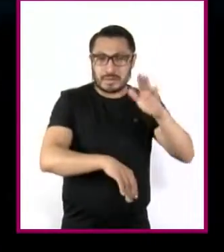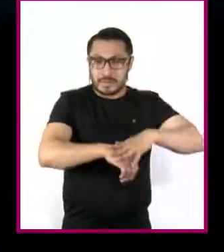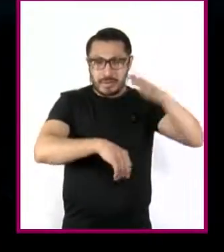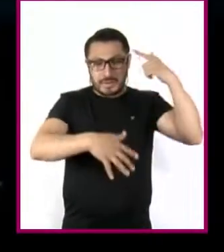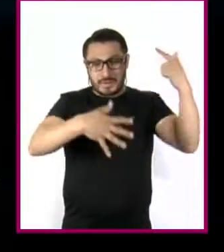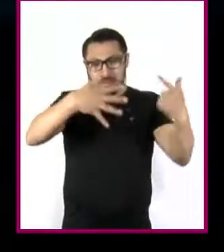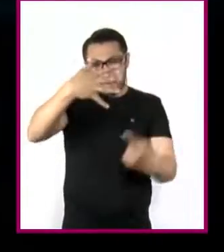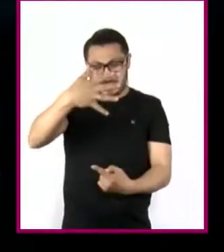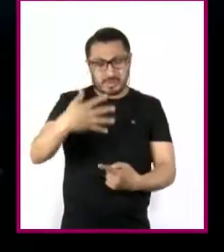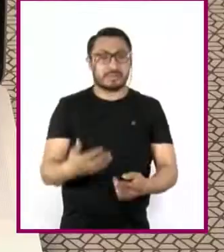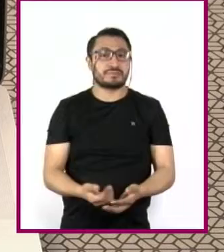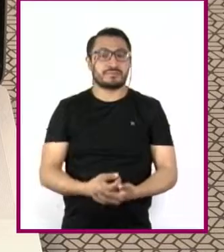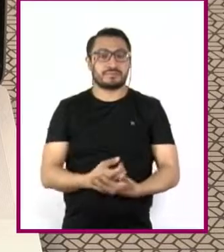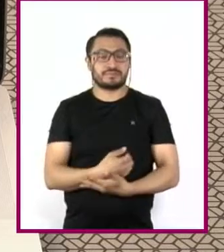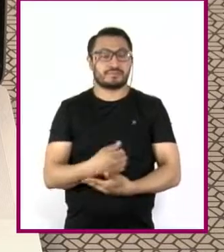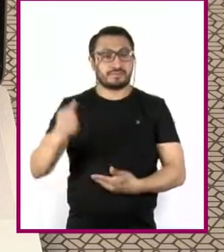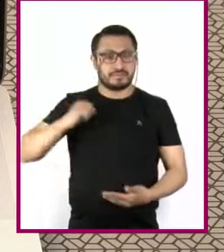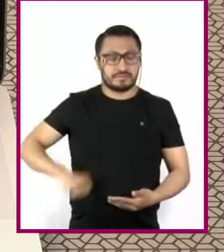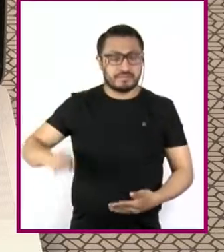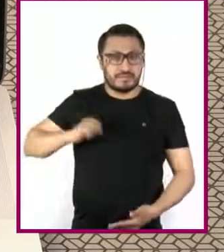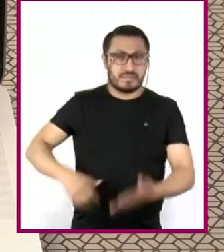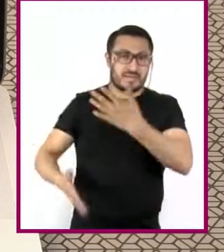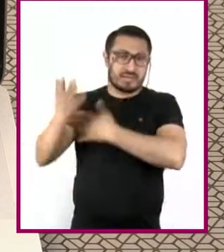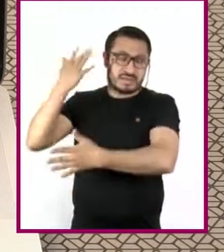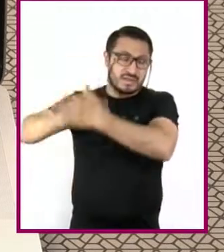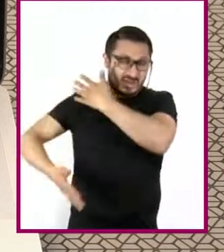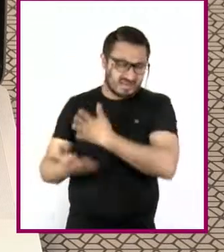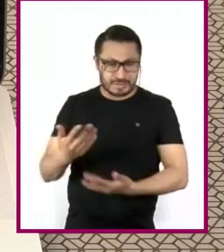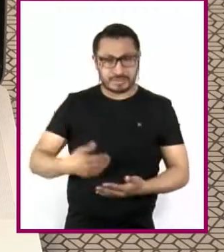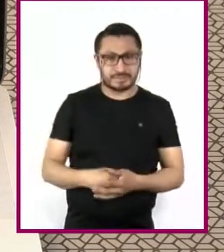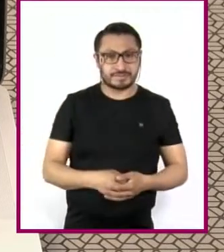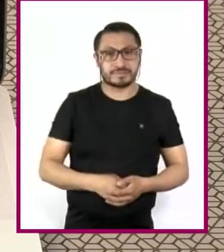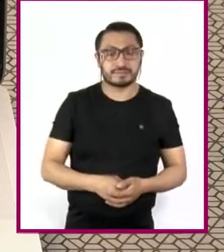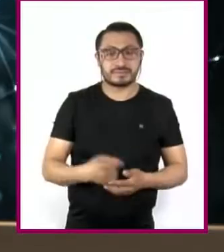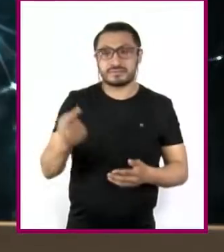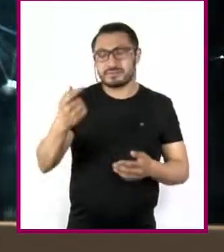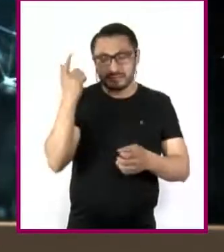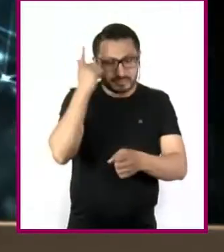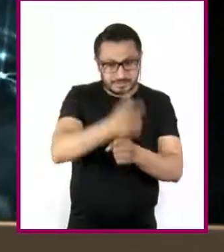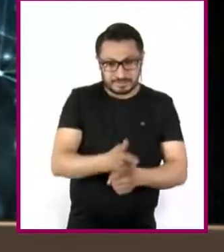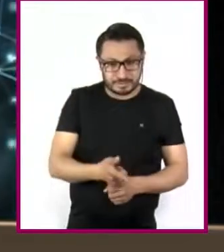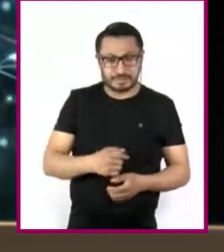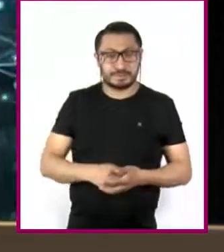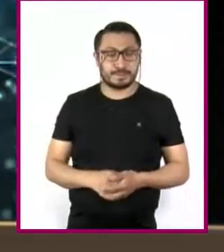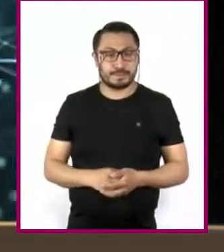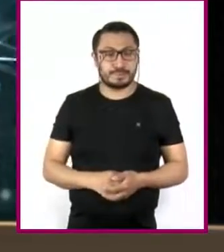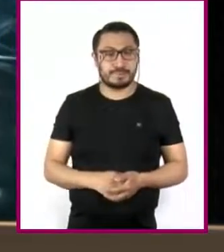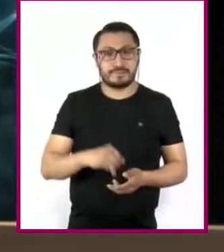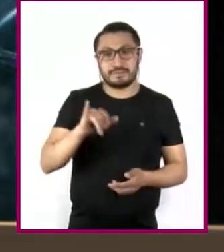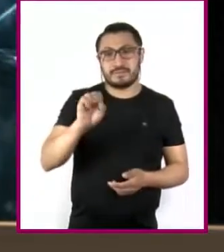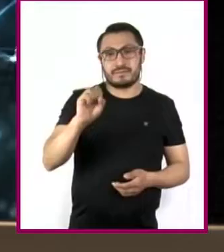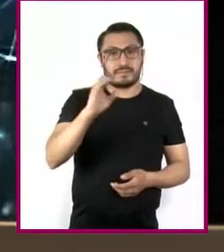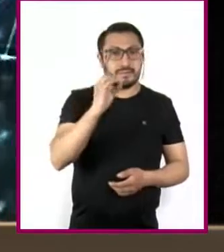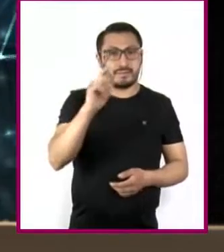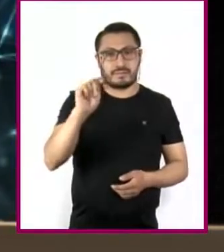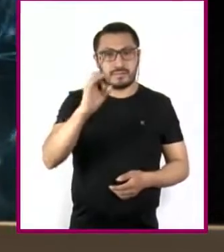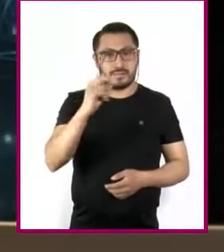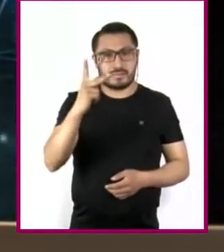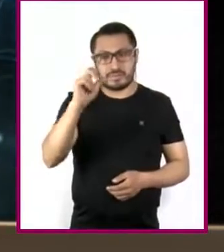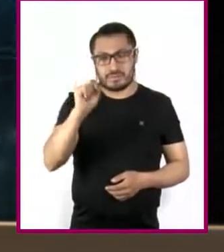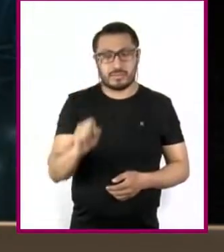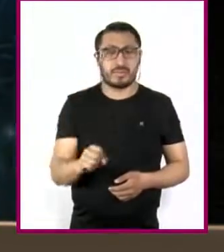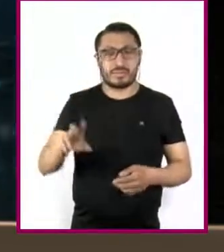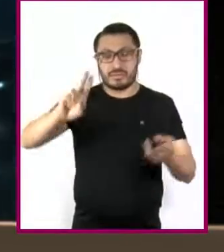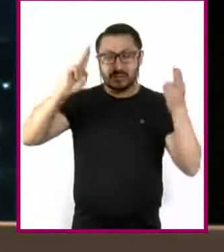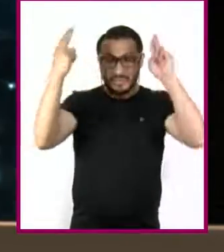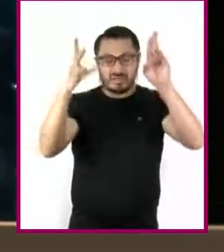segunda mitad o antes de la segunda mitad del siglo pasado fue cuando se empiezan a descubrir. ¿Los isótopos cosmogénicos afectan de alguna